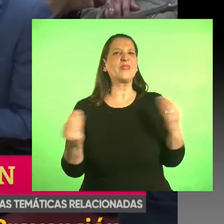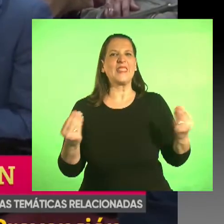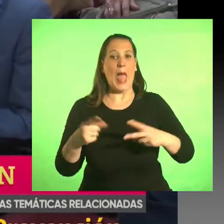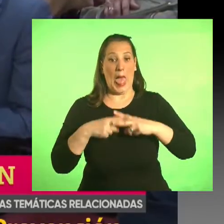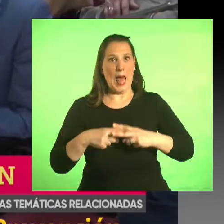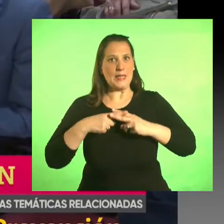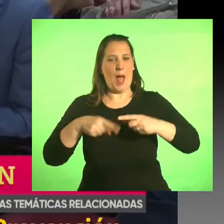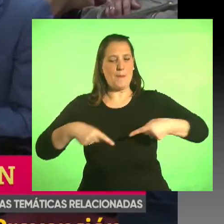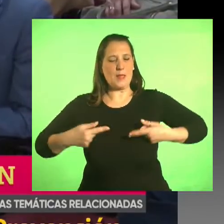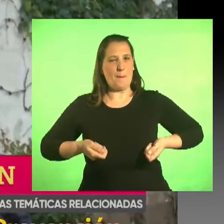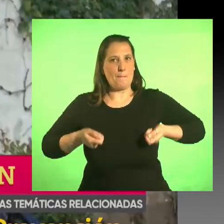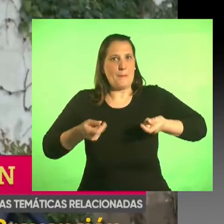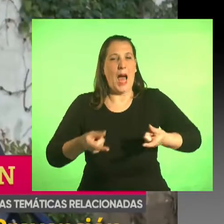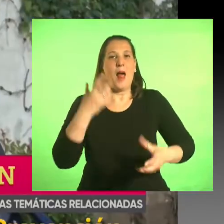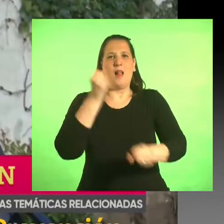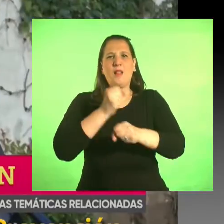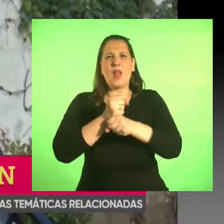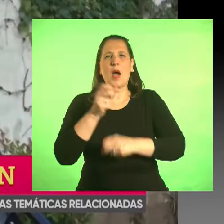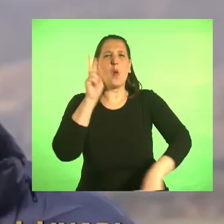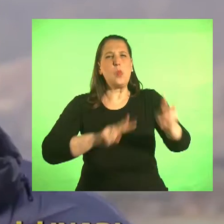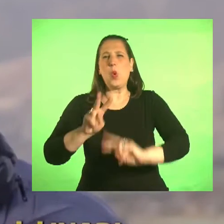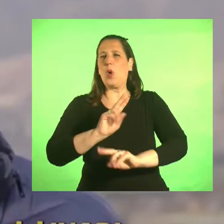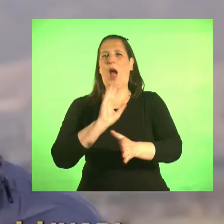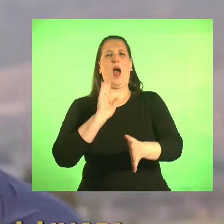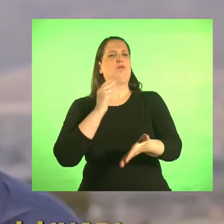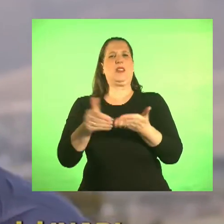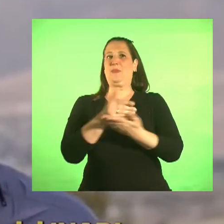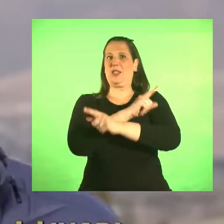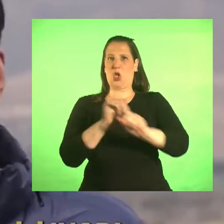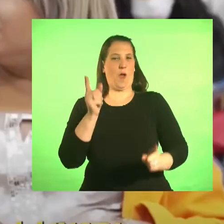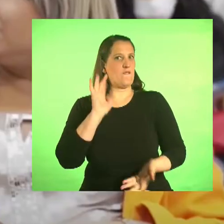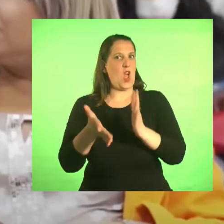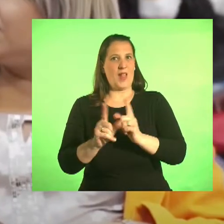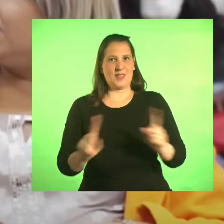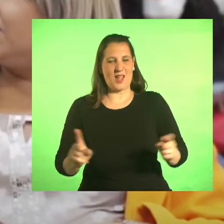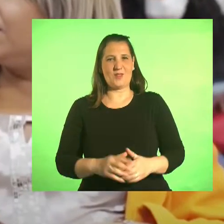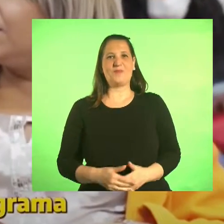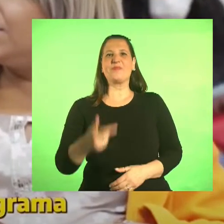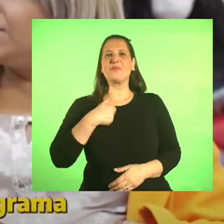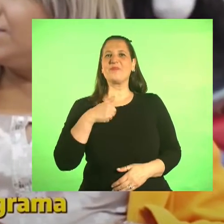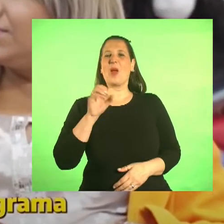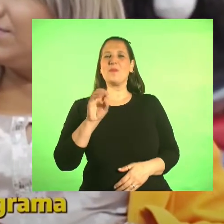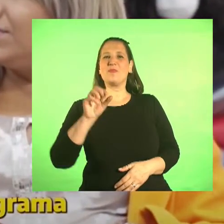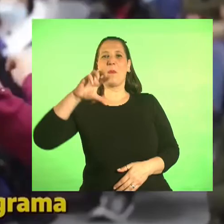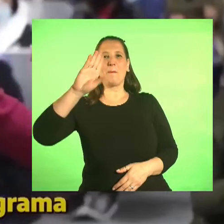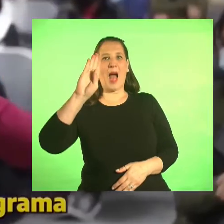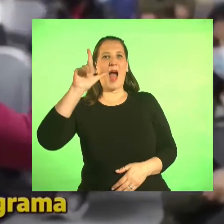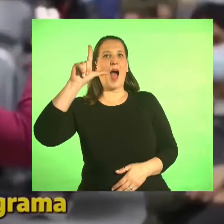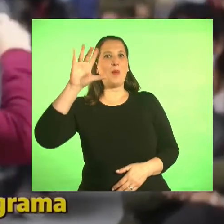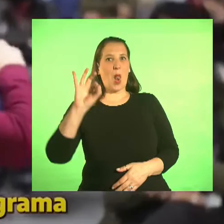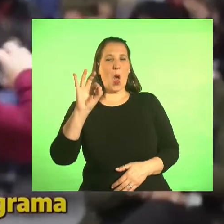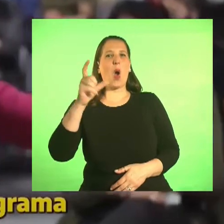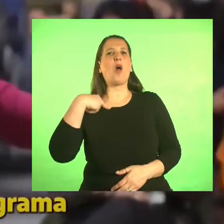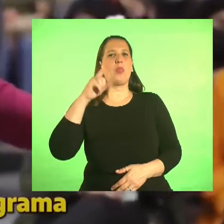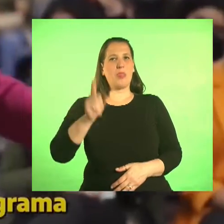prevención sin discriminación ni violencia. Soy Pablo Gutiérrez, soy el delegado del INADI, de sección Tucumán, presentando y lanzando